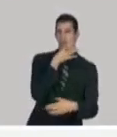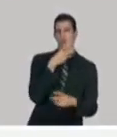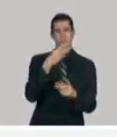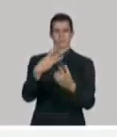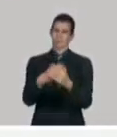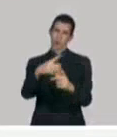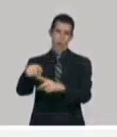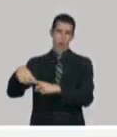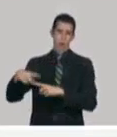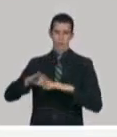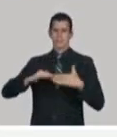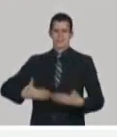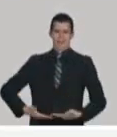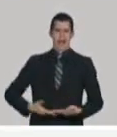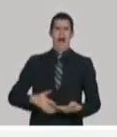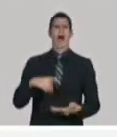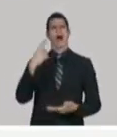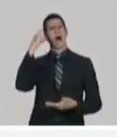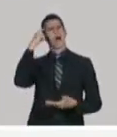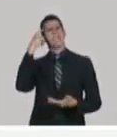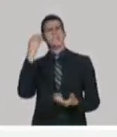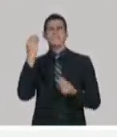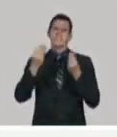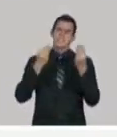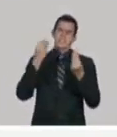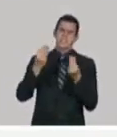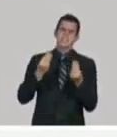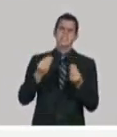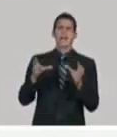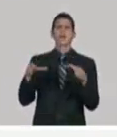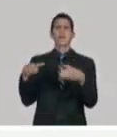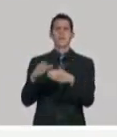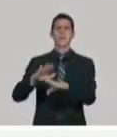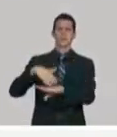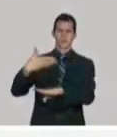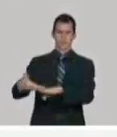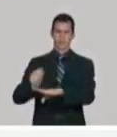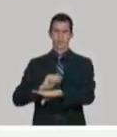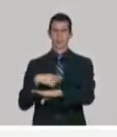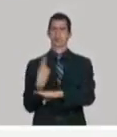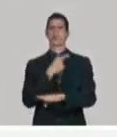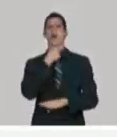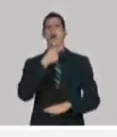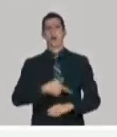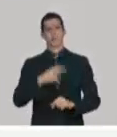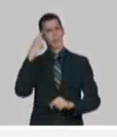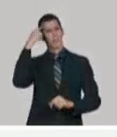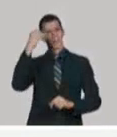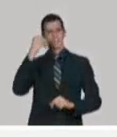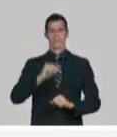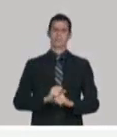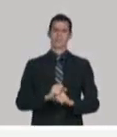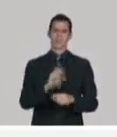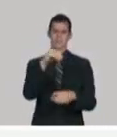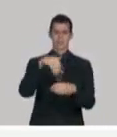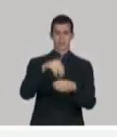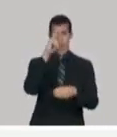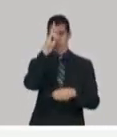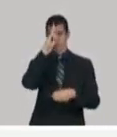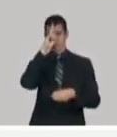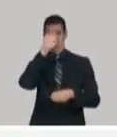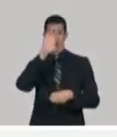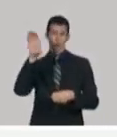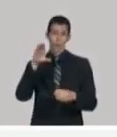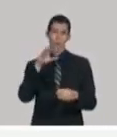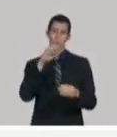fármaco y población trabajadores de la salud en la provincia de la habana en santiago de cuba en guantánamo y en granma y por tanto